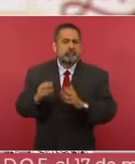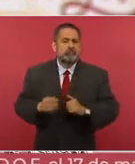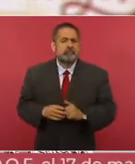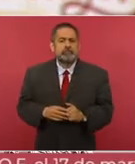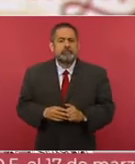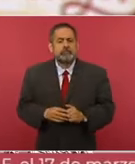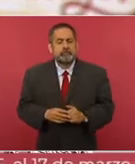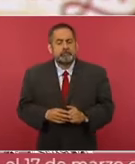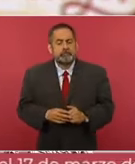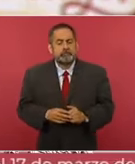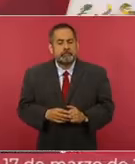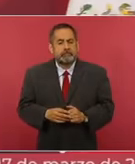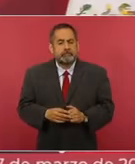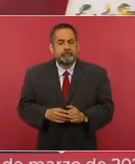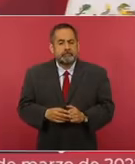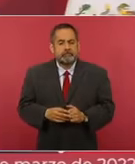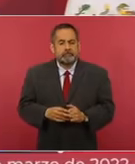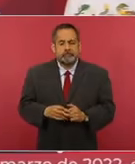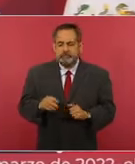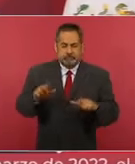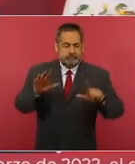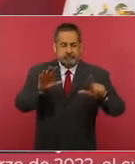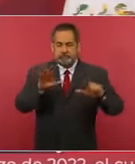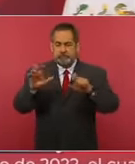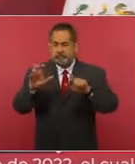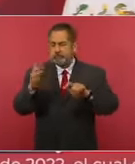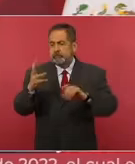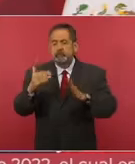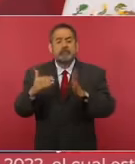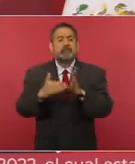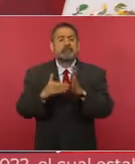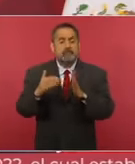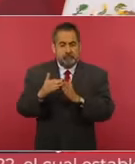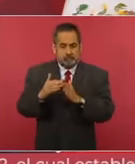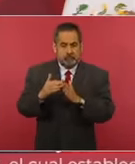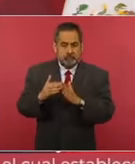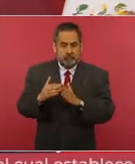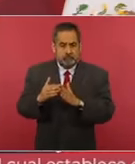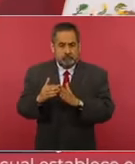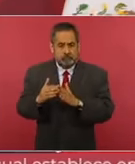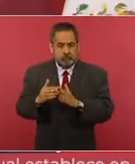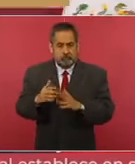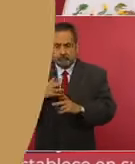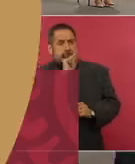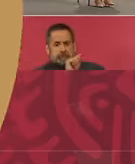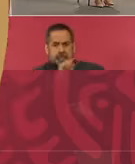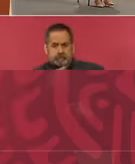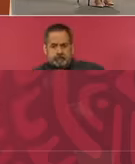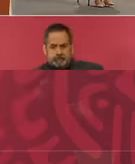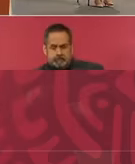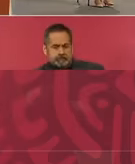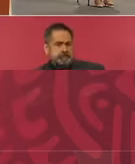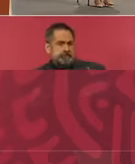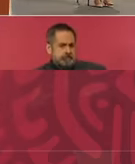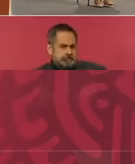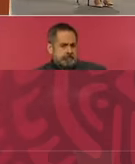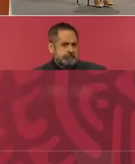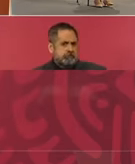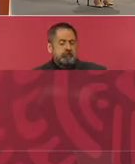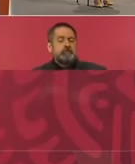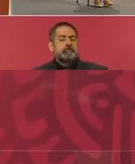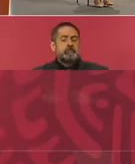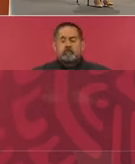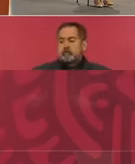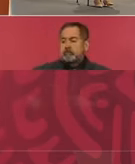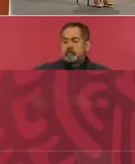Total. Son 750 millones, si hago bien las cuentas. el secretario de